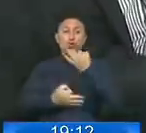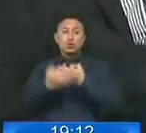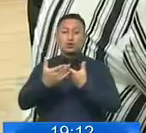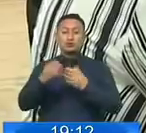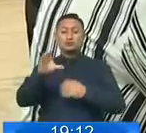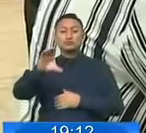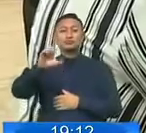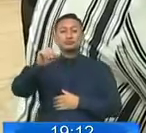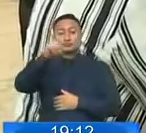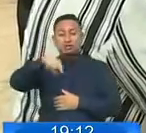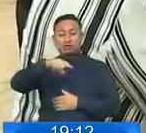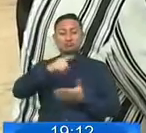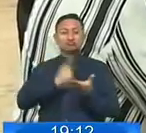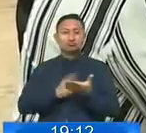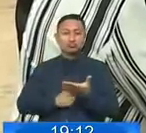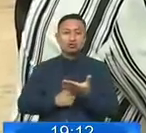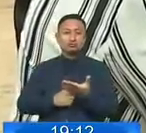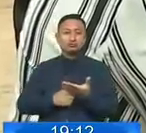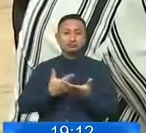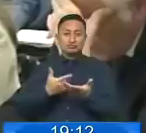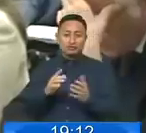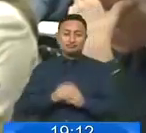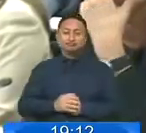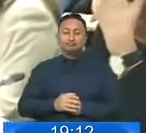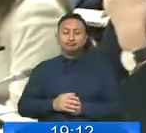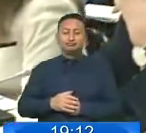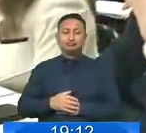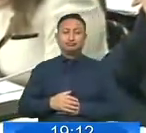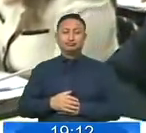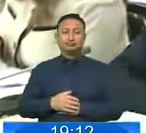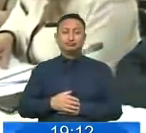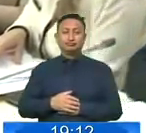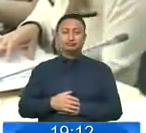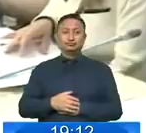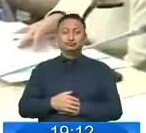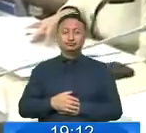CAL en la Asamblea en los próximos días. Informó Javier Gallo.